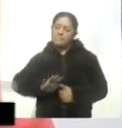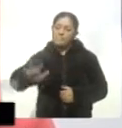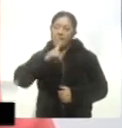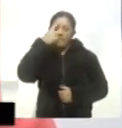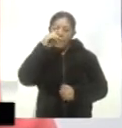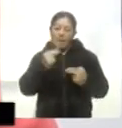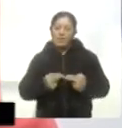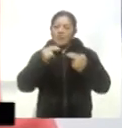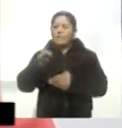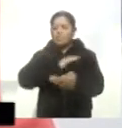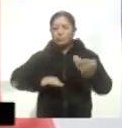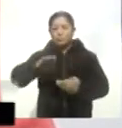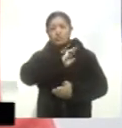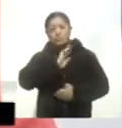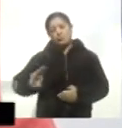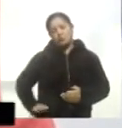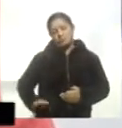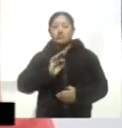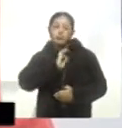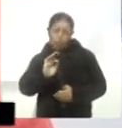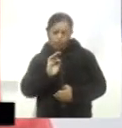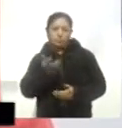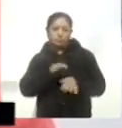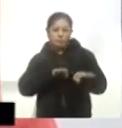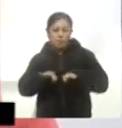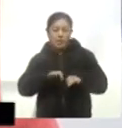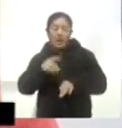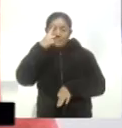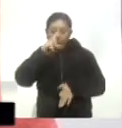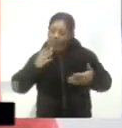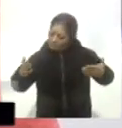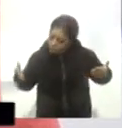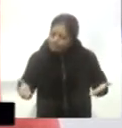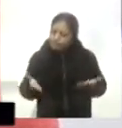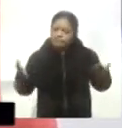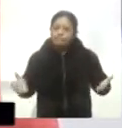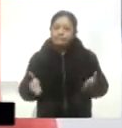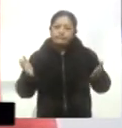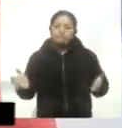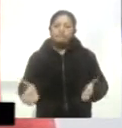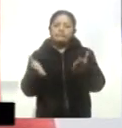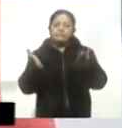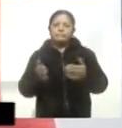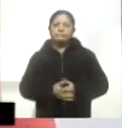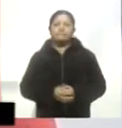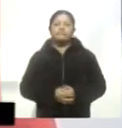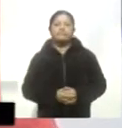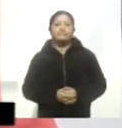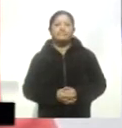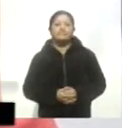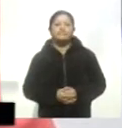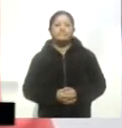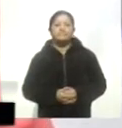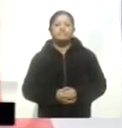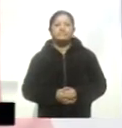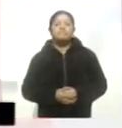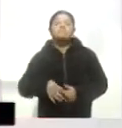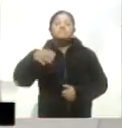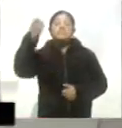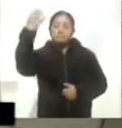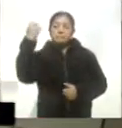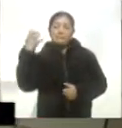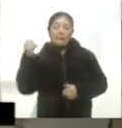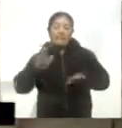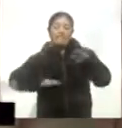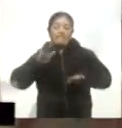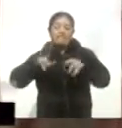necesarias en nuestro municipio, para poder reactivarnos con base al semáforo que se está manejando.